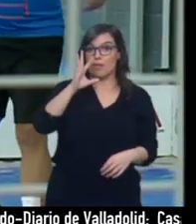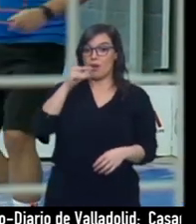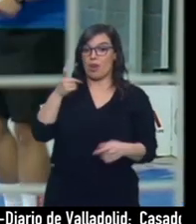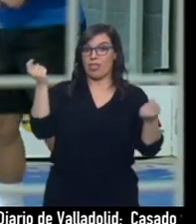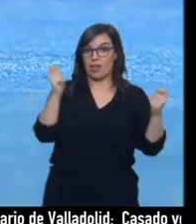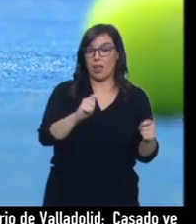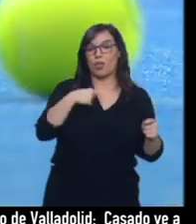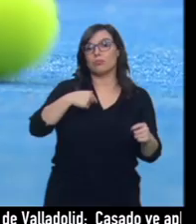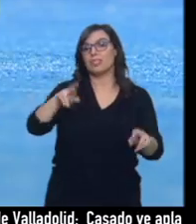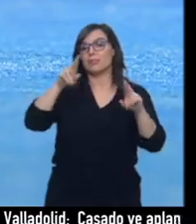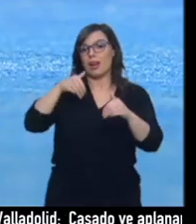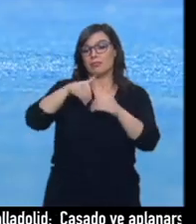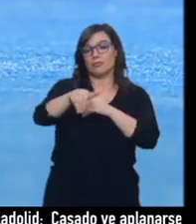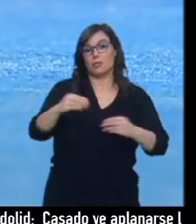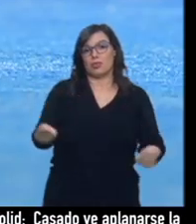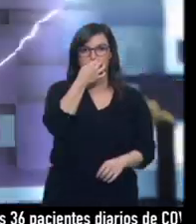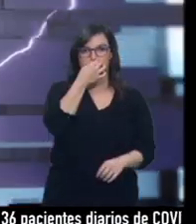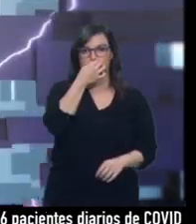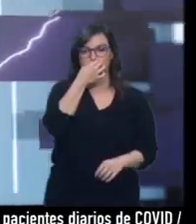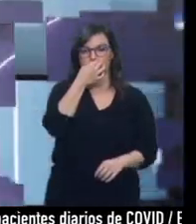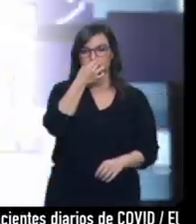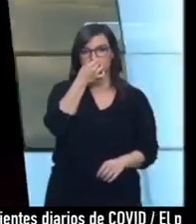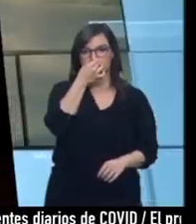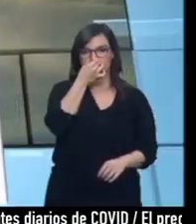con la esperanza de recuperar pronto la normalidad.